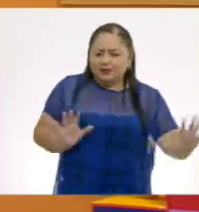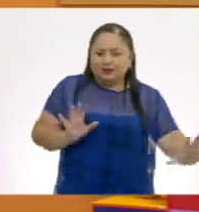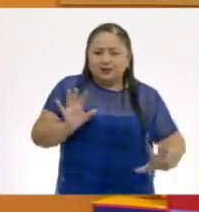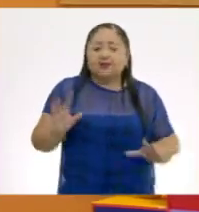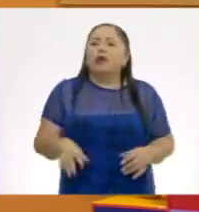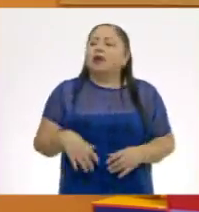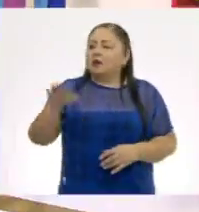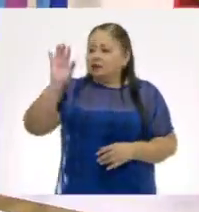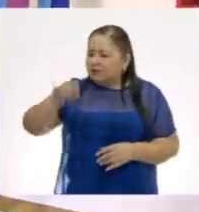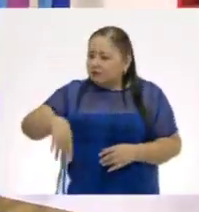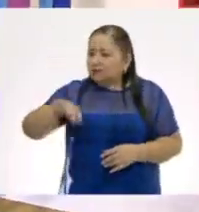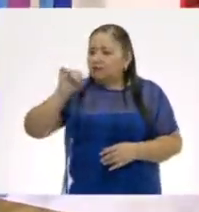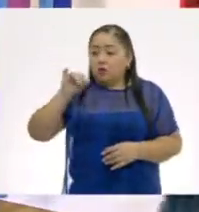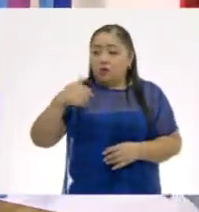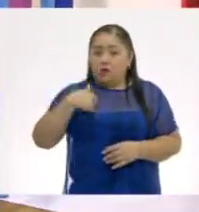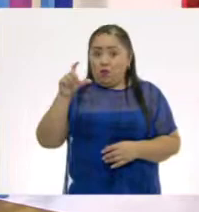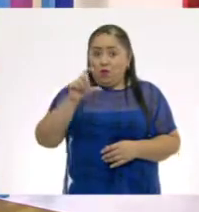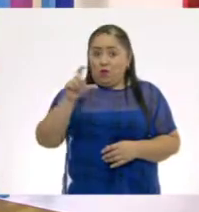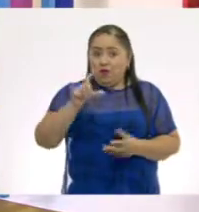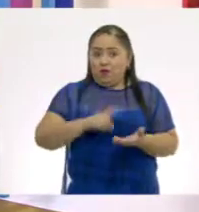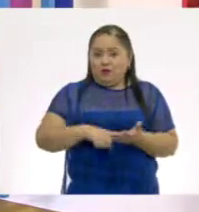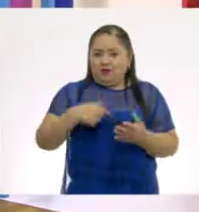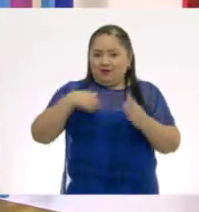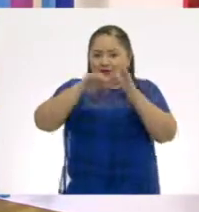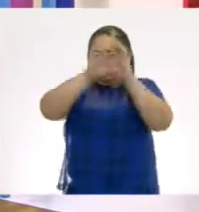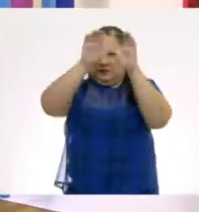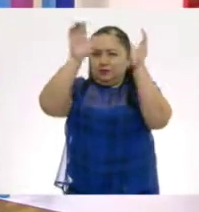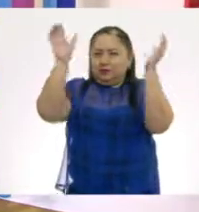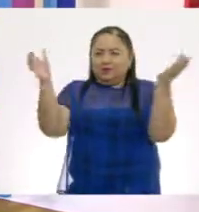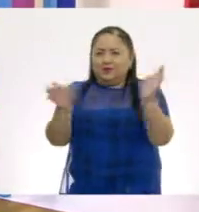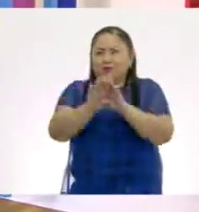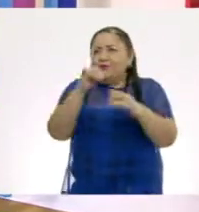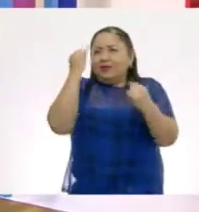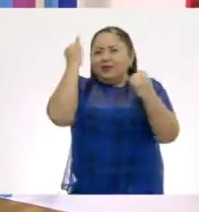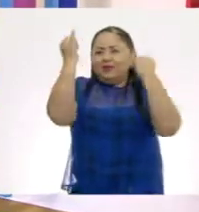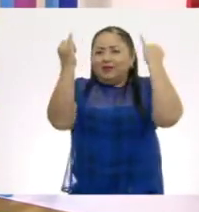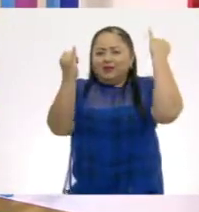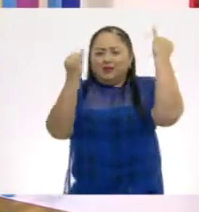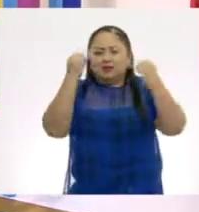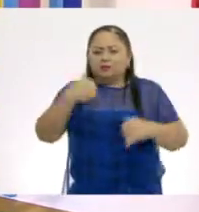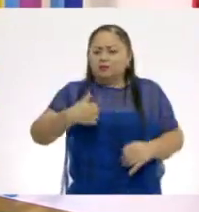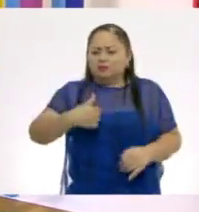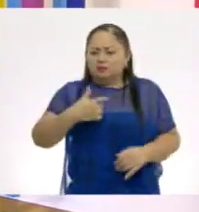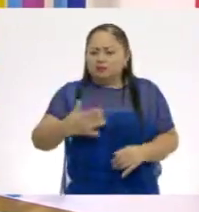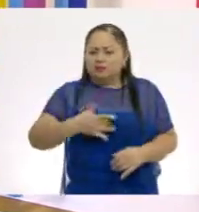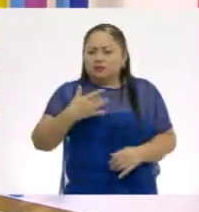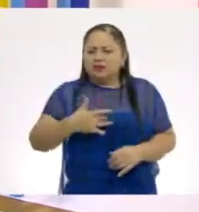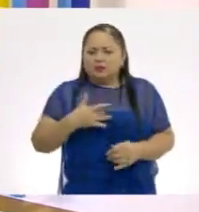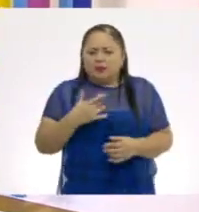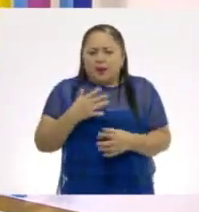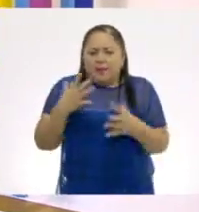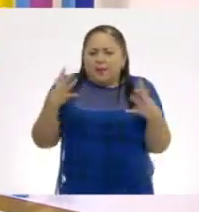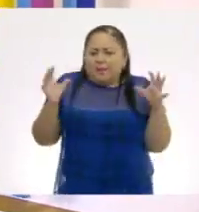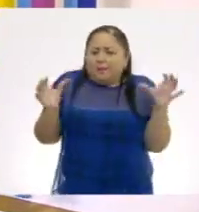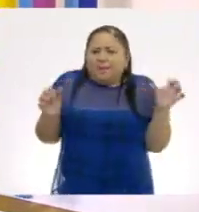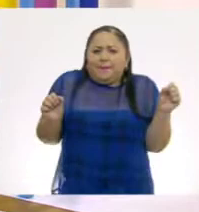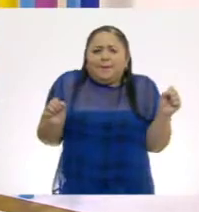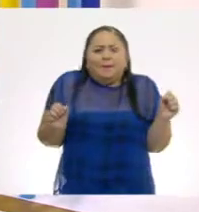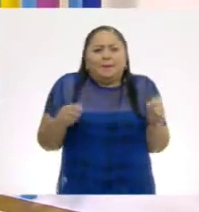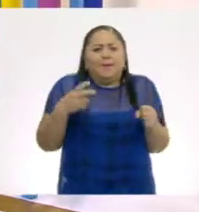Cuando estaba en mi kinesfera imaginaria de tela, sentía mucha presión,